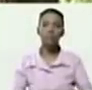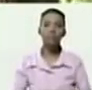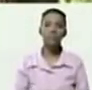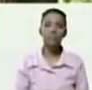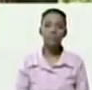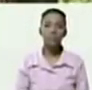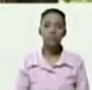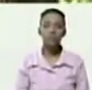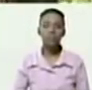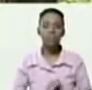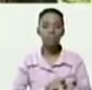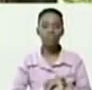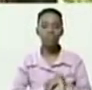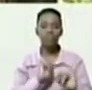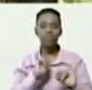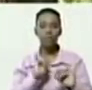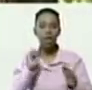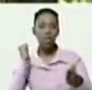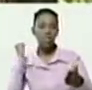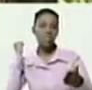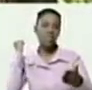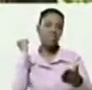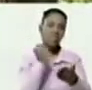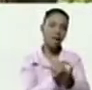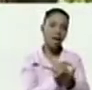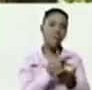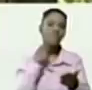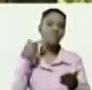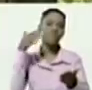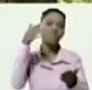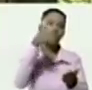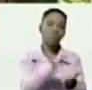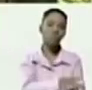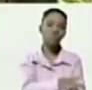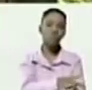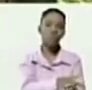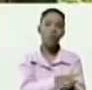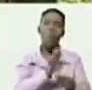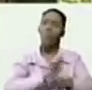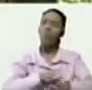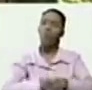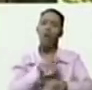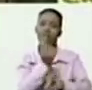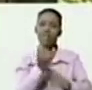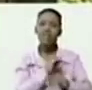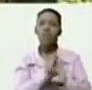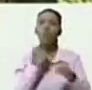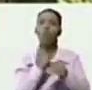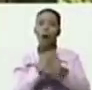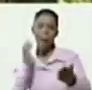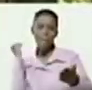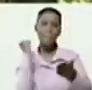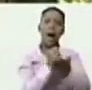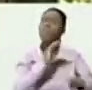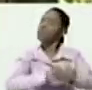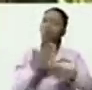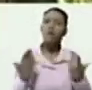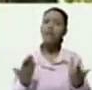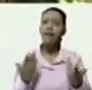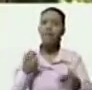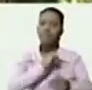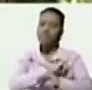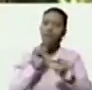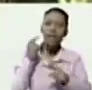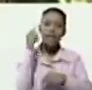y terminan asesinándolo en Berruecos. ¿Y por qué terminan asesinando a Sucre en Berruecos, a pesar